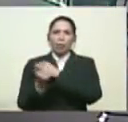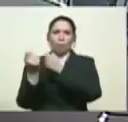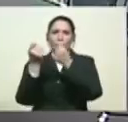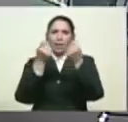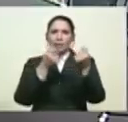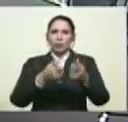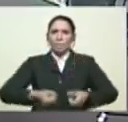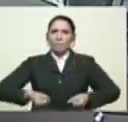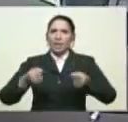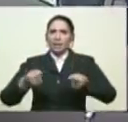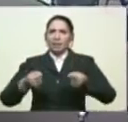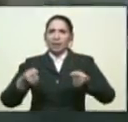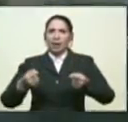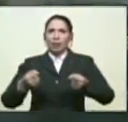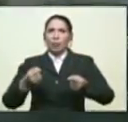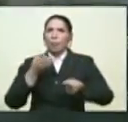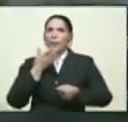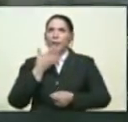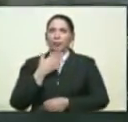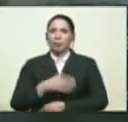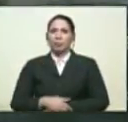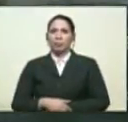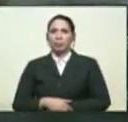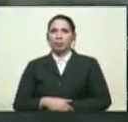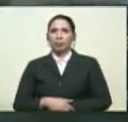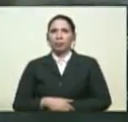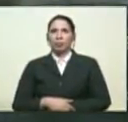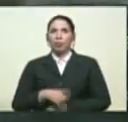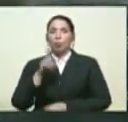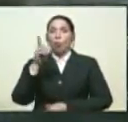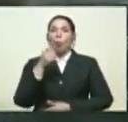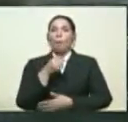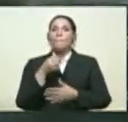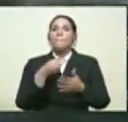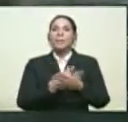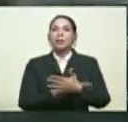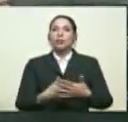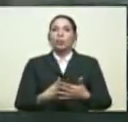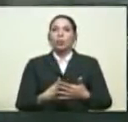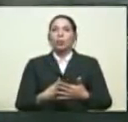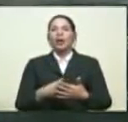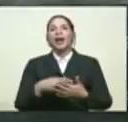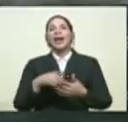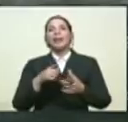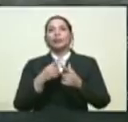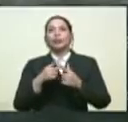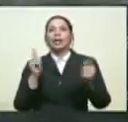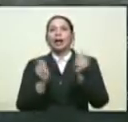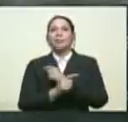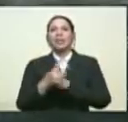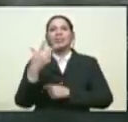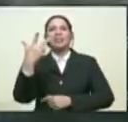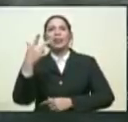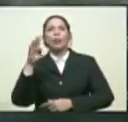Y si un producto te costaba 1 millón de bolívares, te lo cobraron en 3, 4 millones. ¿Y qué justifica